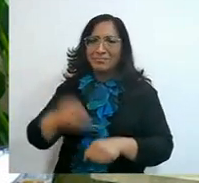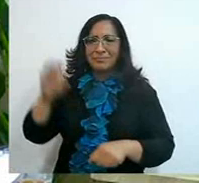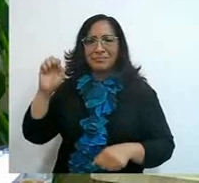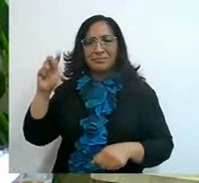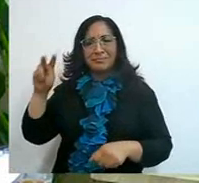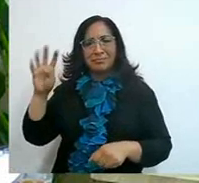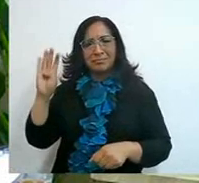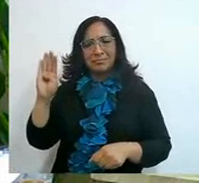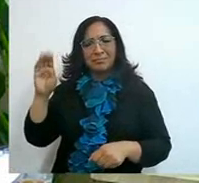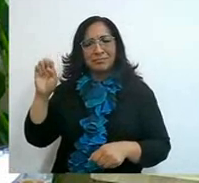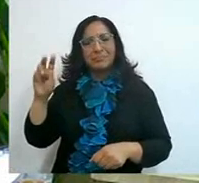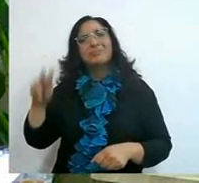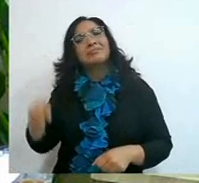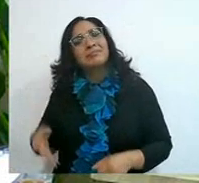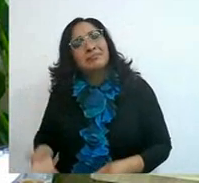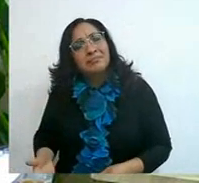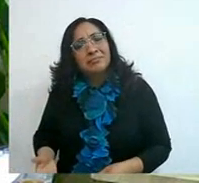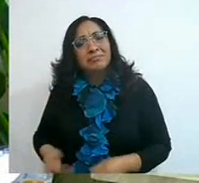Y